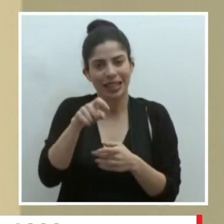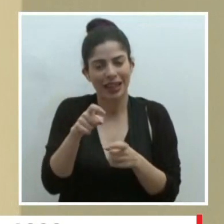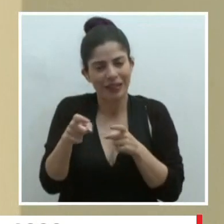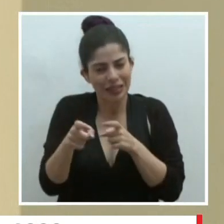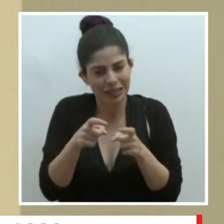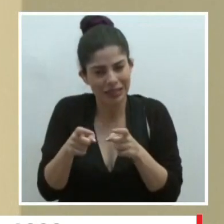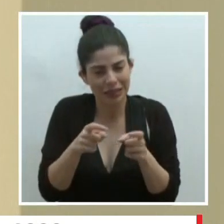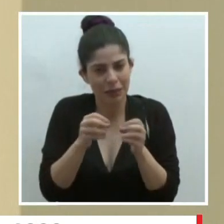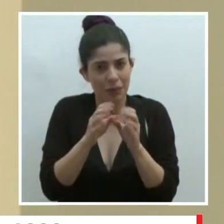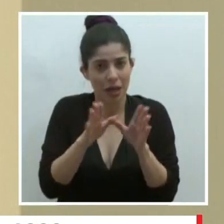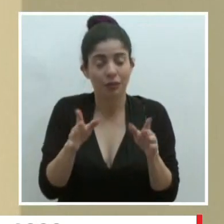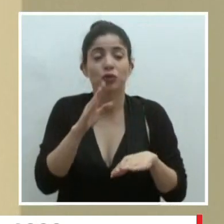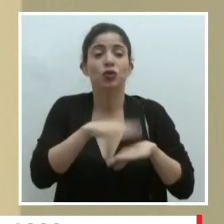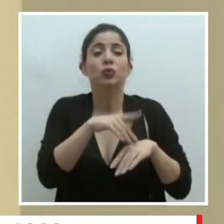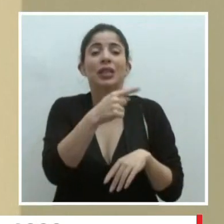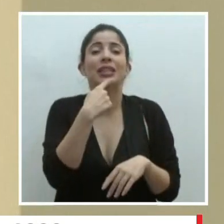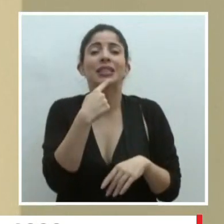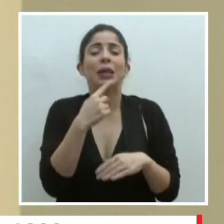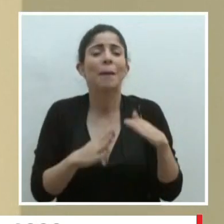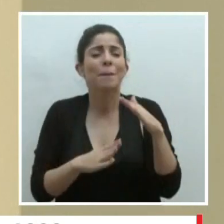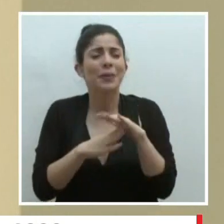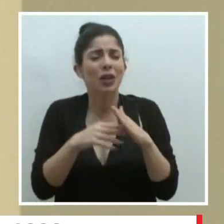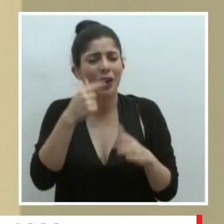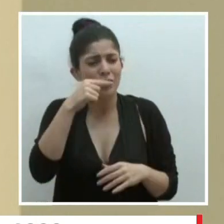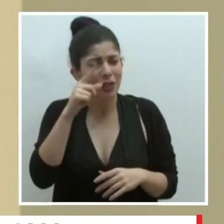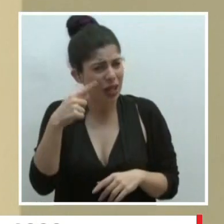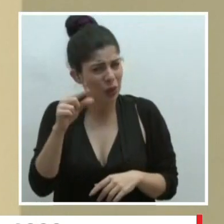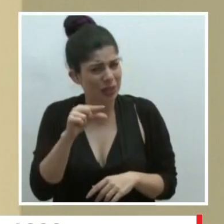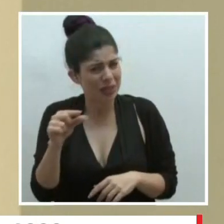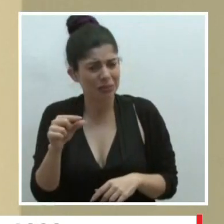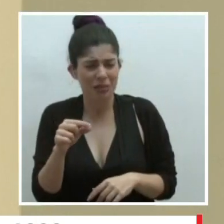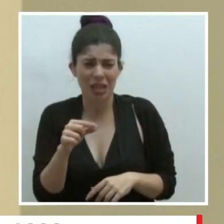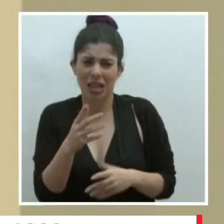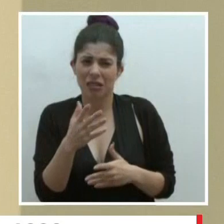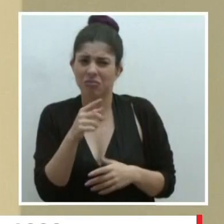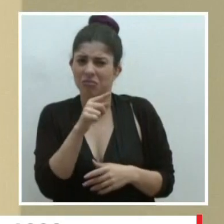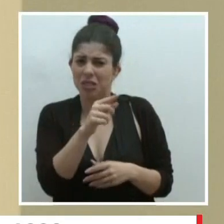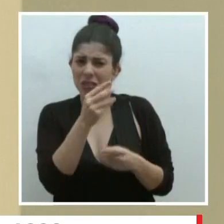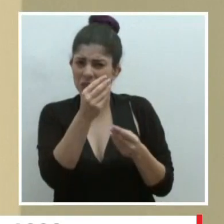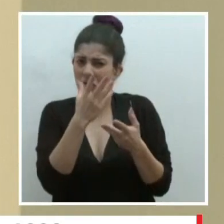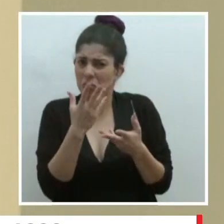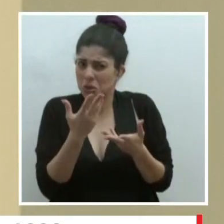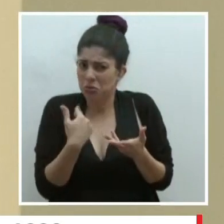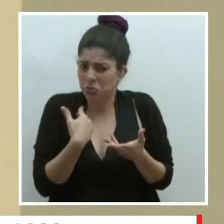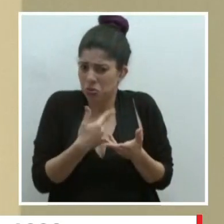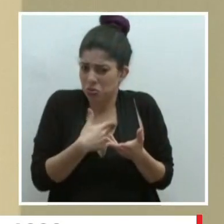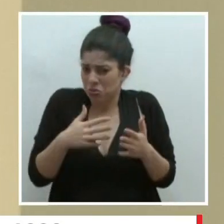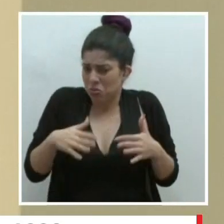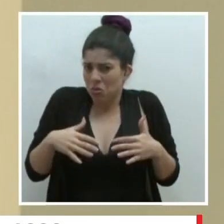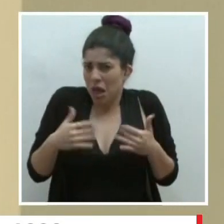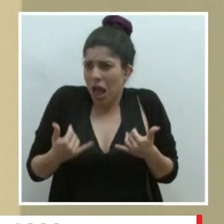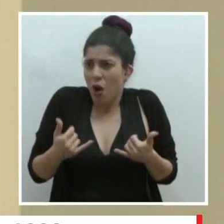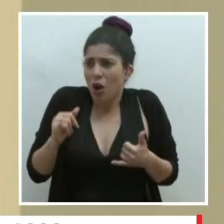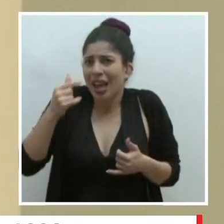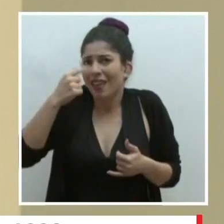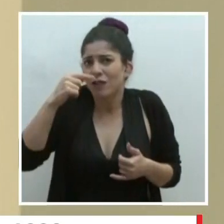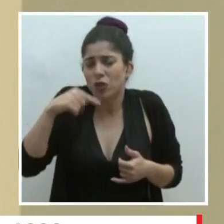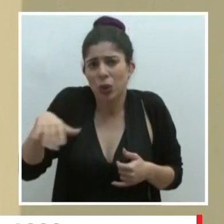se espera el pico de influenza, me decía usted para la próxima semana, en realidad ese dato ni siquiera tenemos una circulación en este